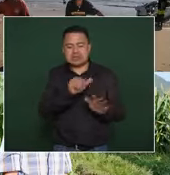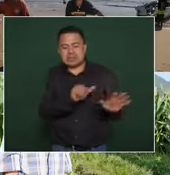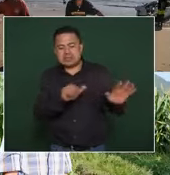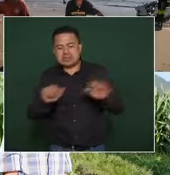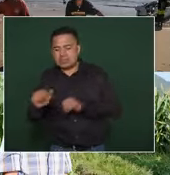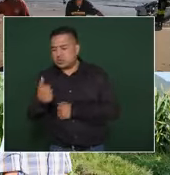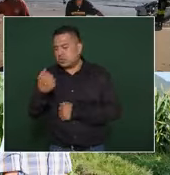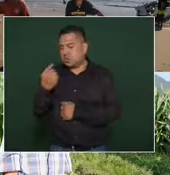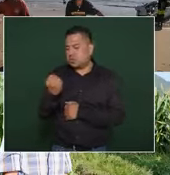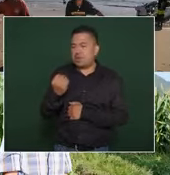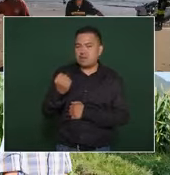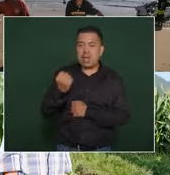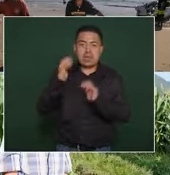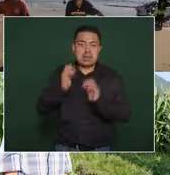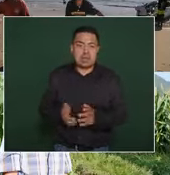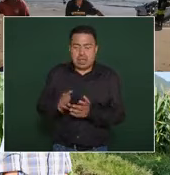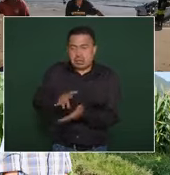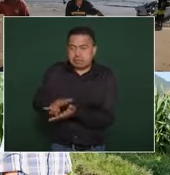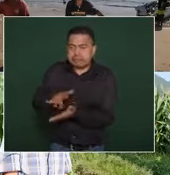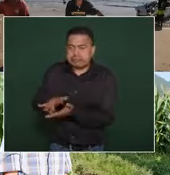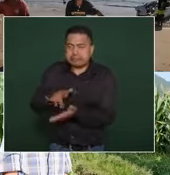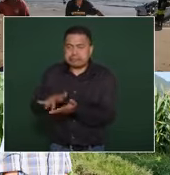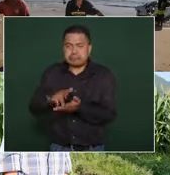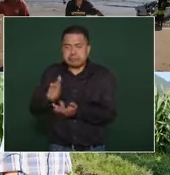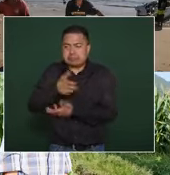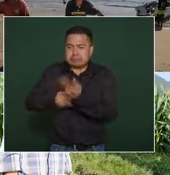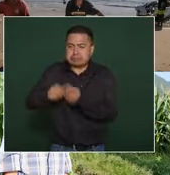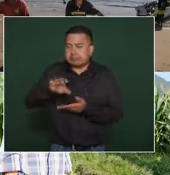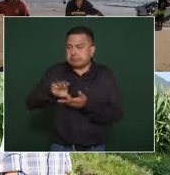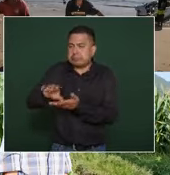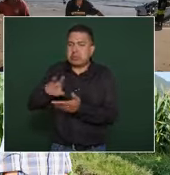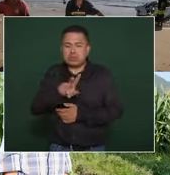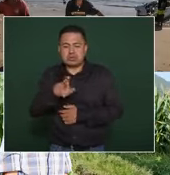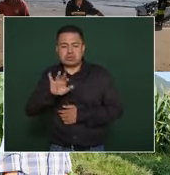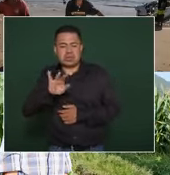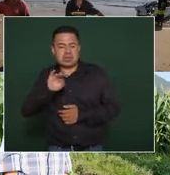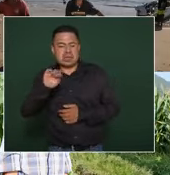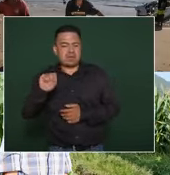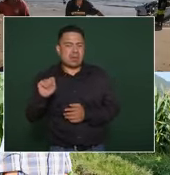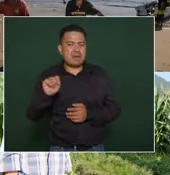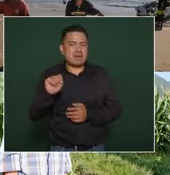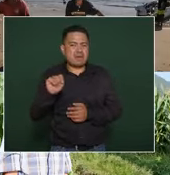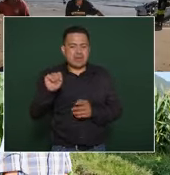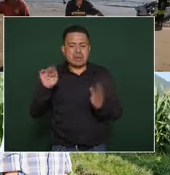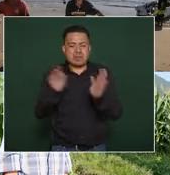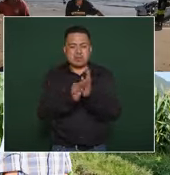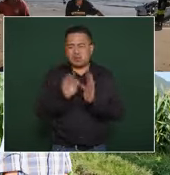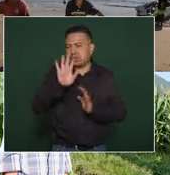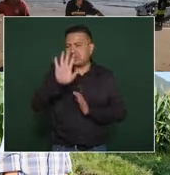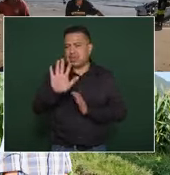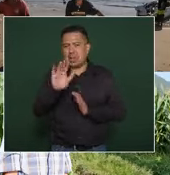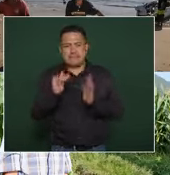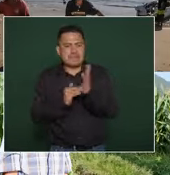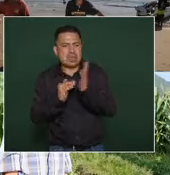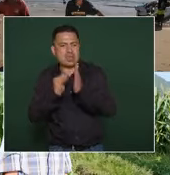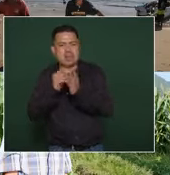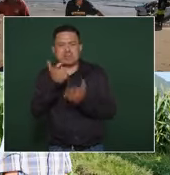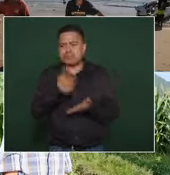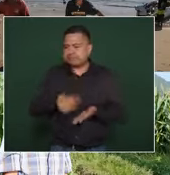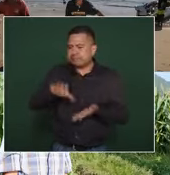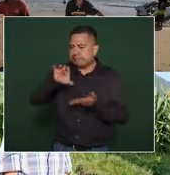34.609 de ellos han recibido este apoyo con una inversión de 259.5 millones de pesos.